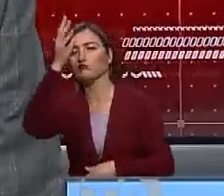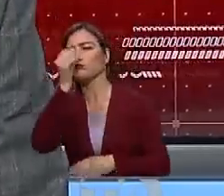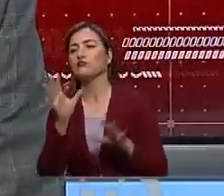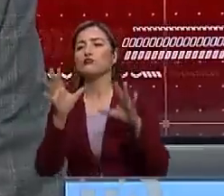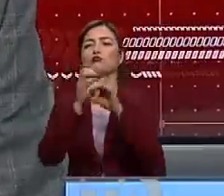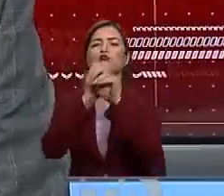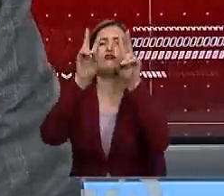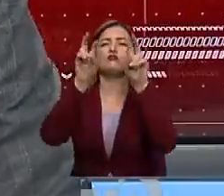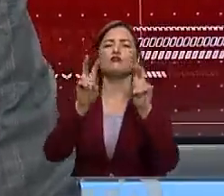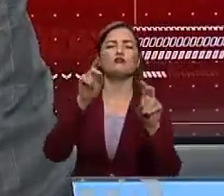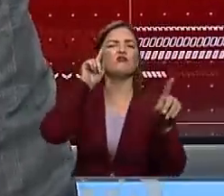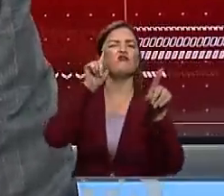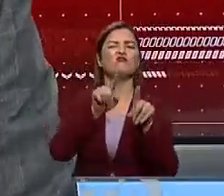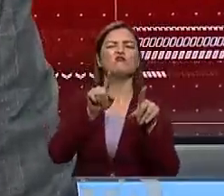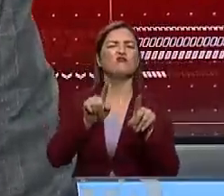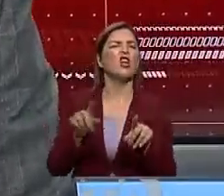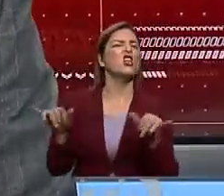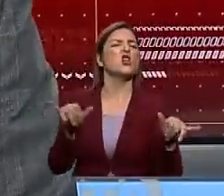son los temas de coincidencia?